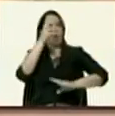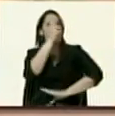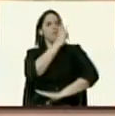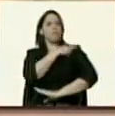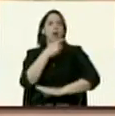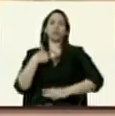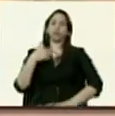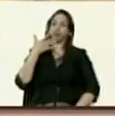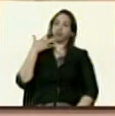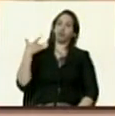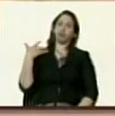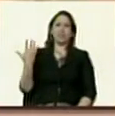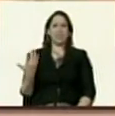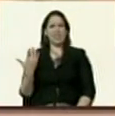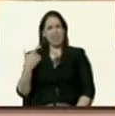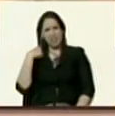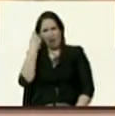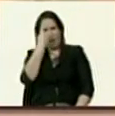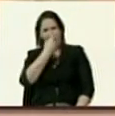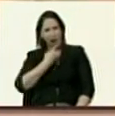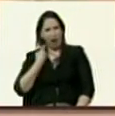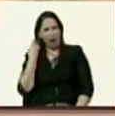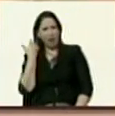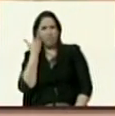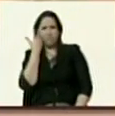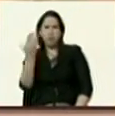Pero la cara de asco que tenía,